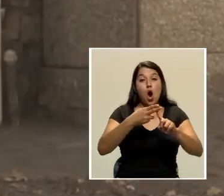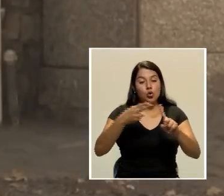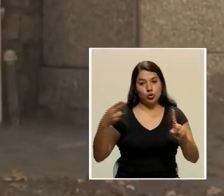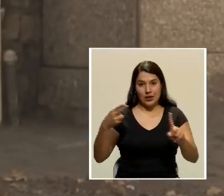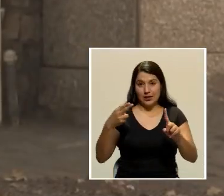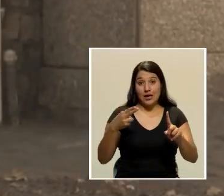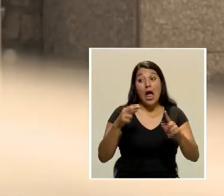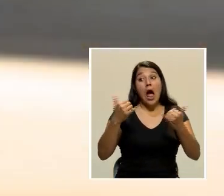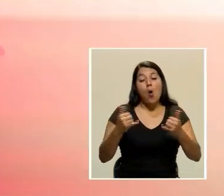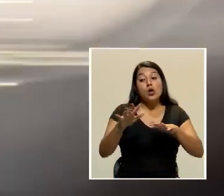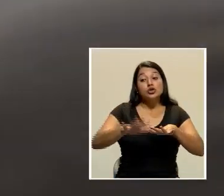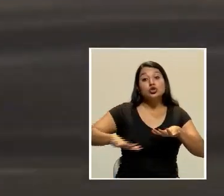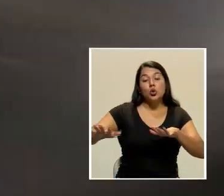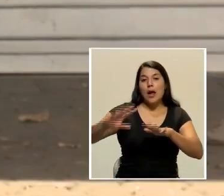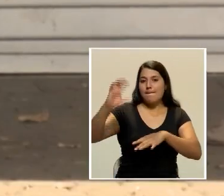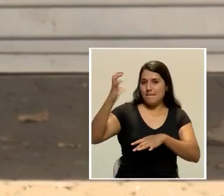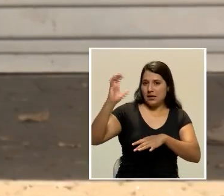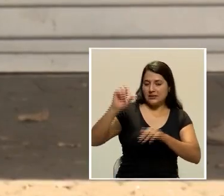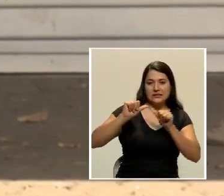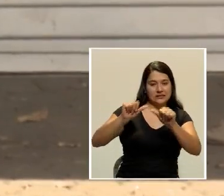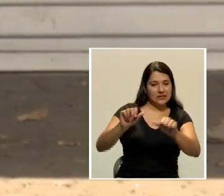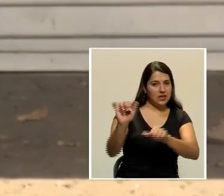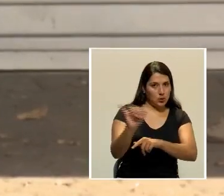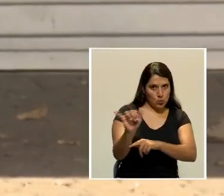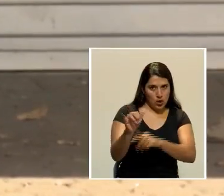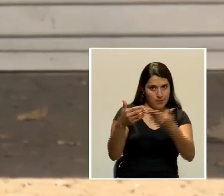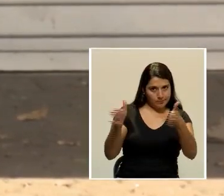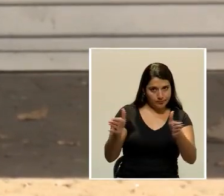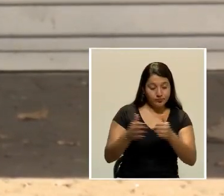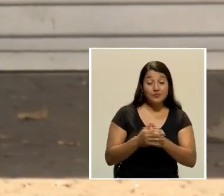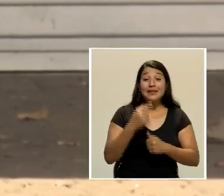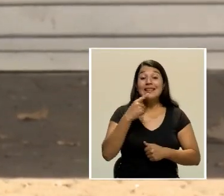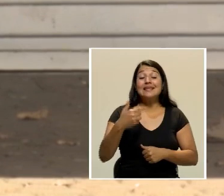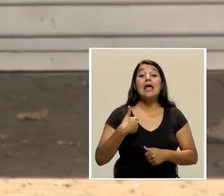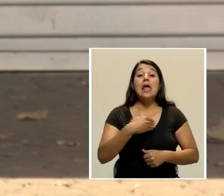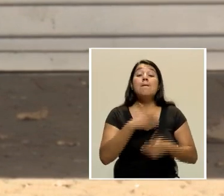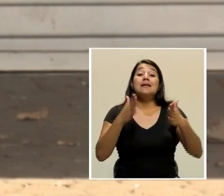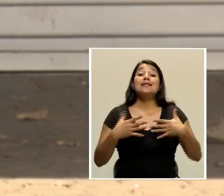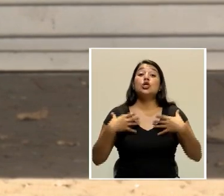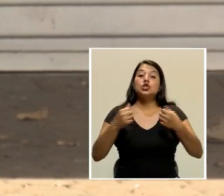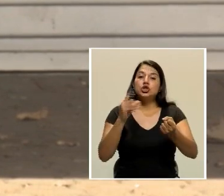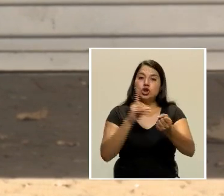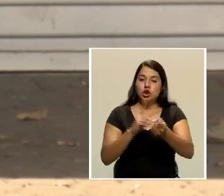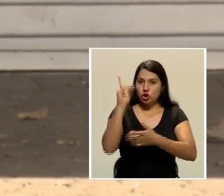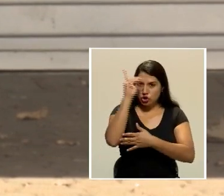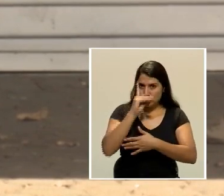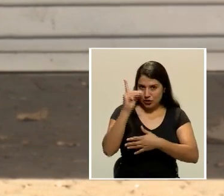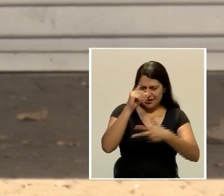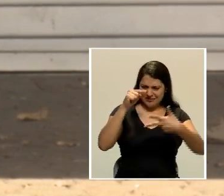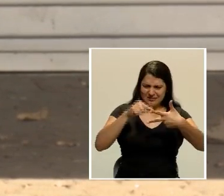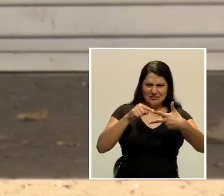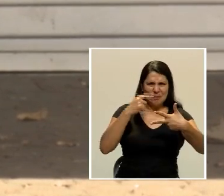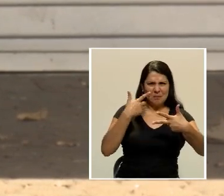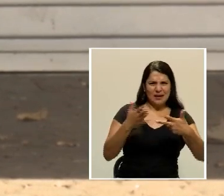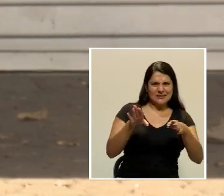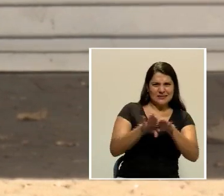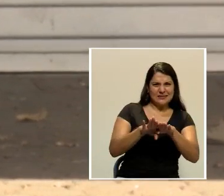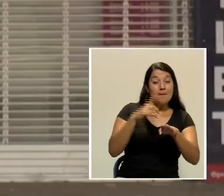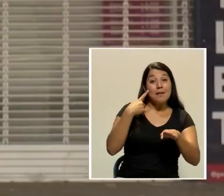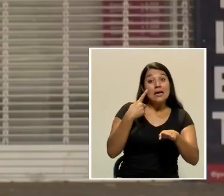los supermercados, pulperías, abastecedores, carnicerías, farmacias, lavanderías, ferreterías y hoteles. Los cantones en